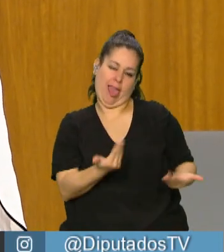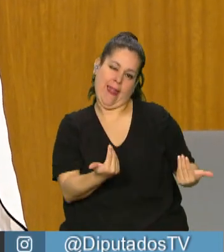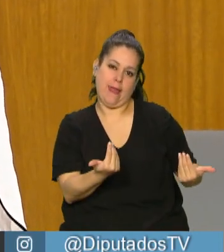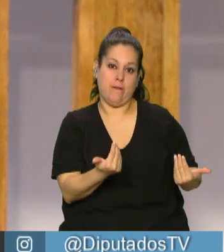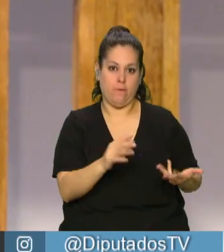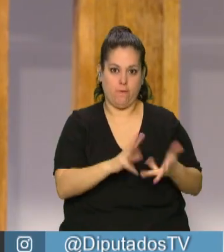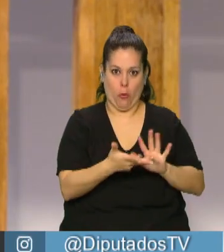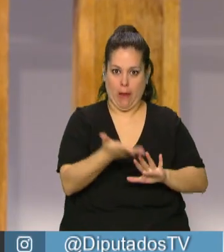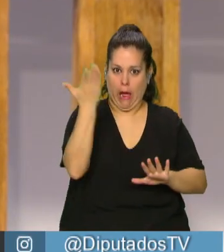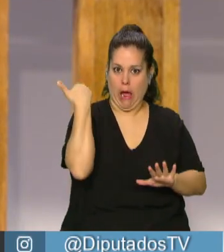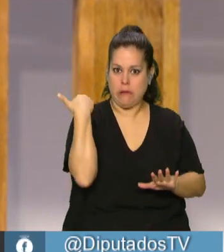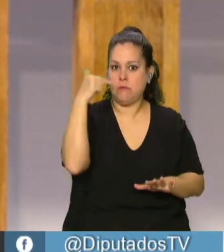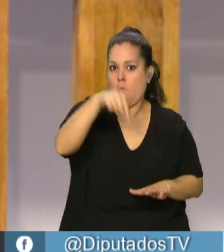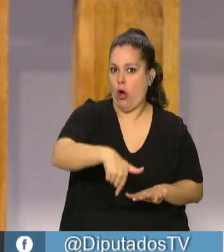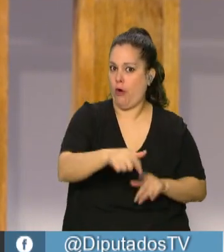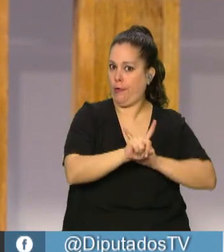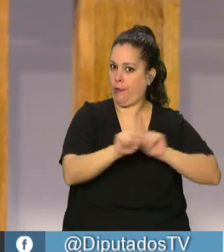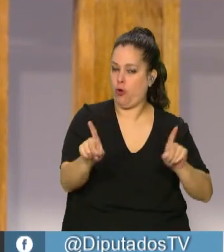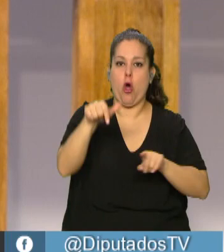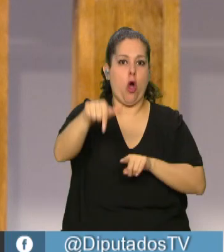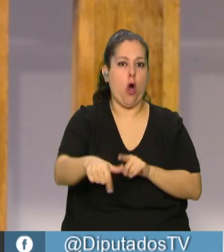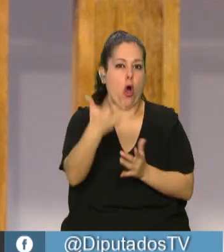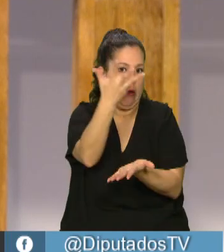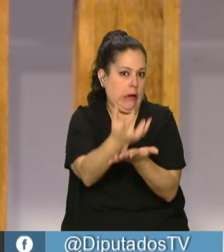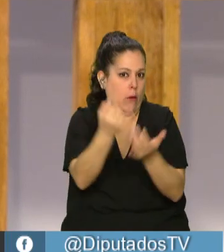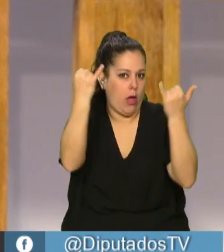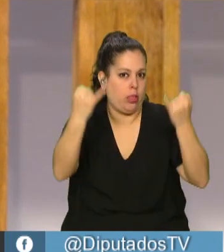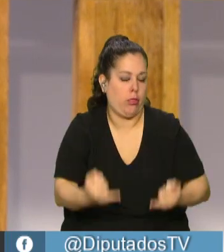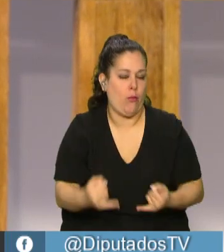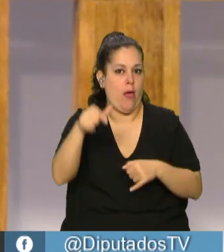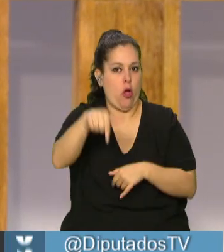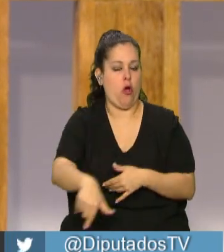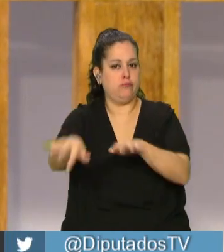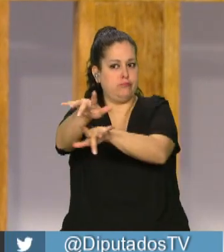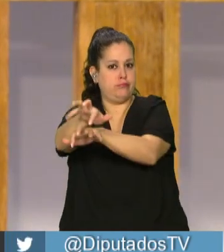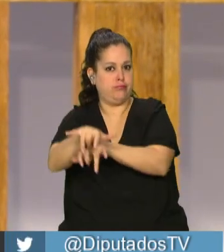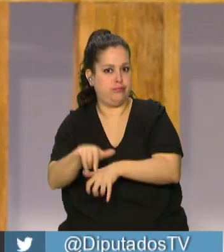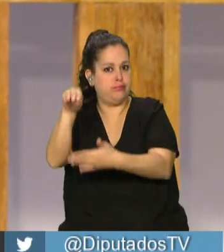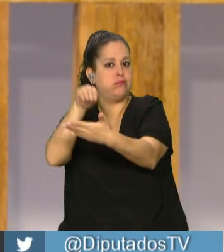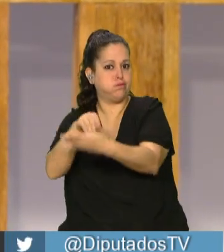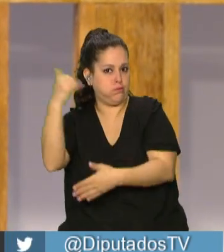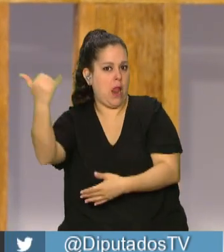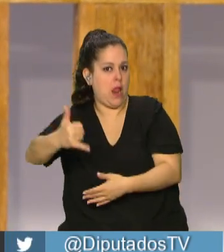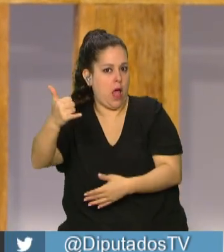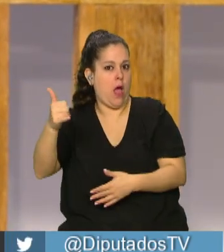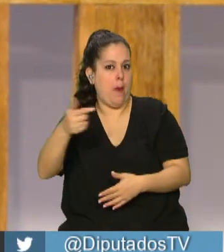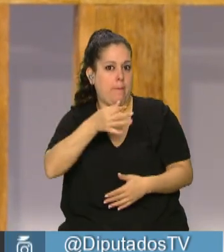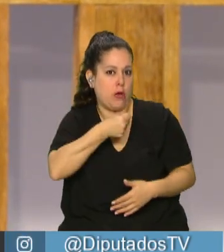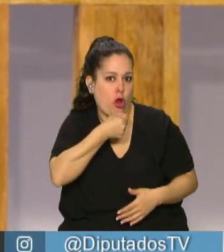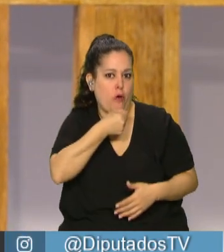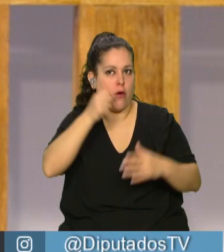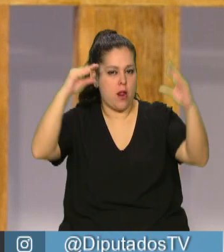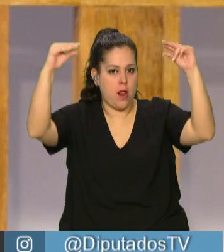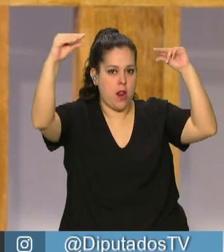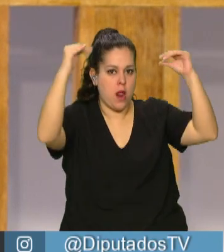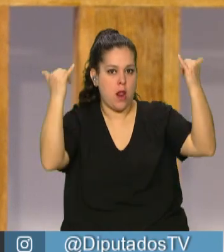Hoy queda en una versión taquigráfica, queda grabado además, porque tienen micrófono, todos hablan. Y ya